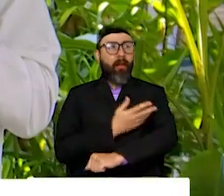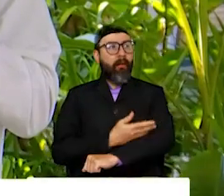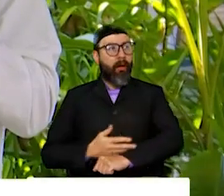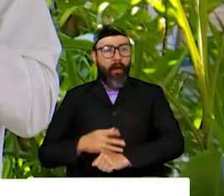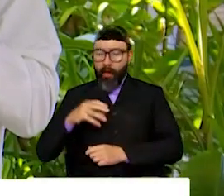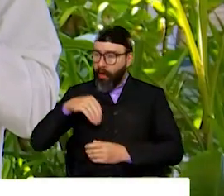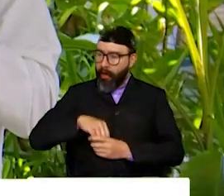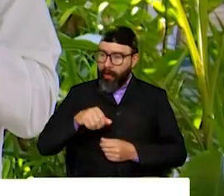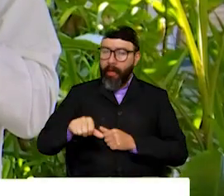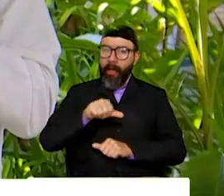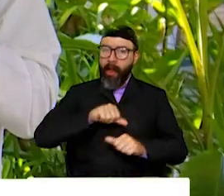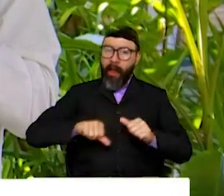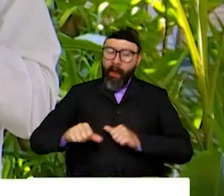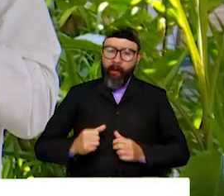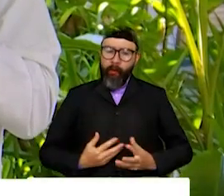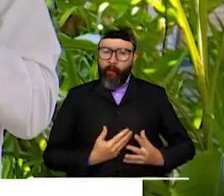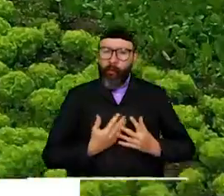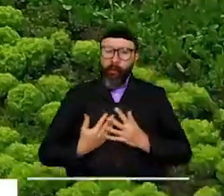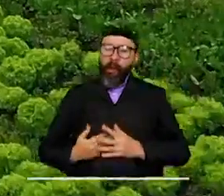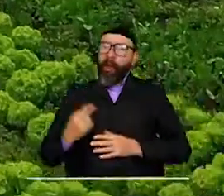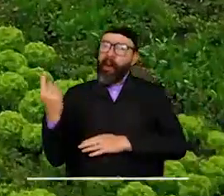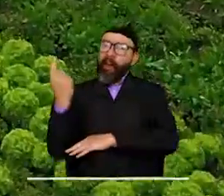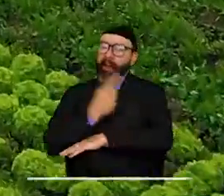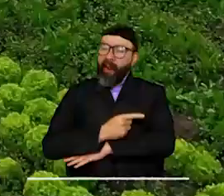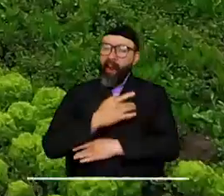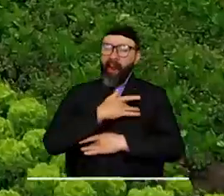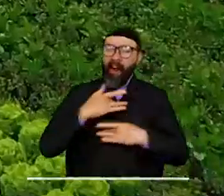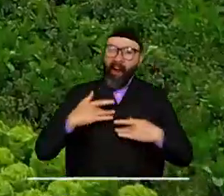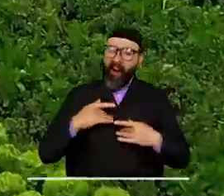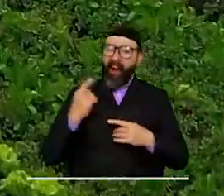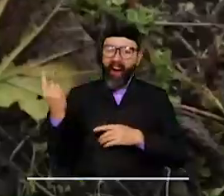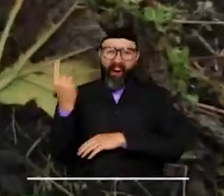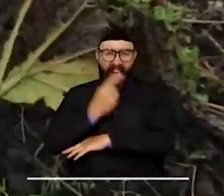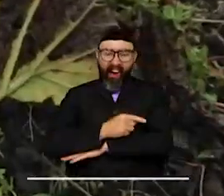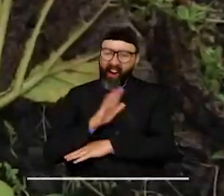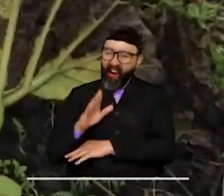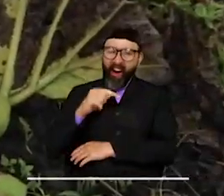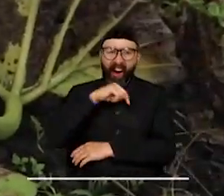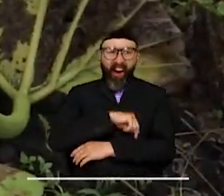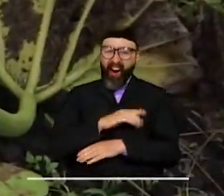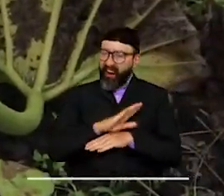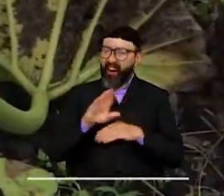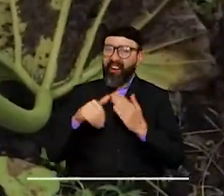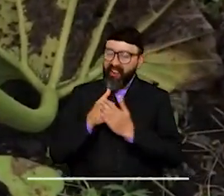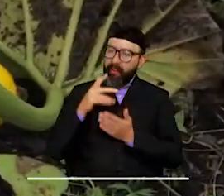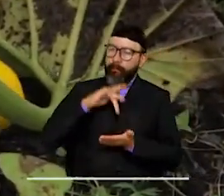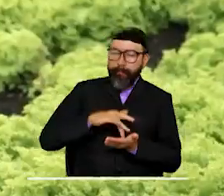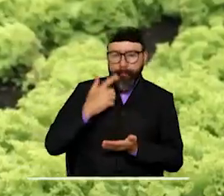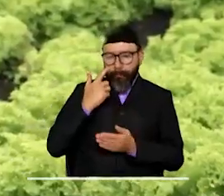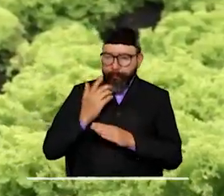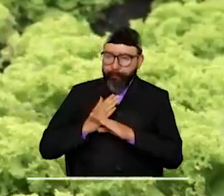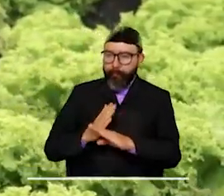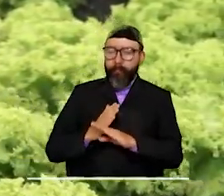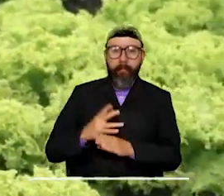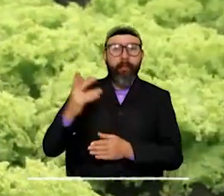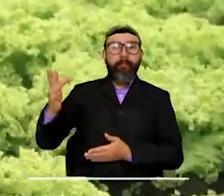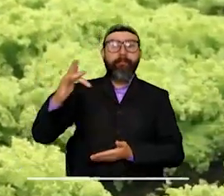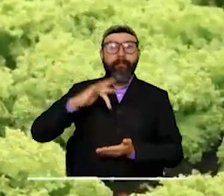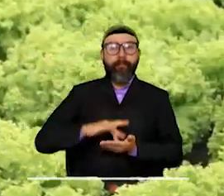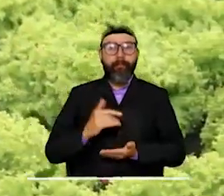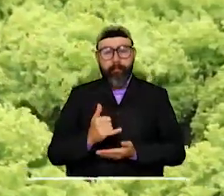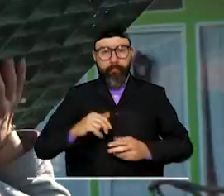infraintestinal, el programa del día para tu salud y día para tu alma. Todos son preventivos. Y cuando vienen ustedes a la consulta al Parque de la